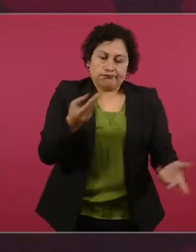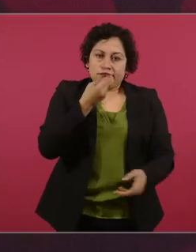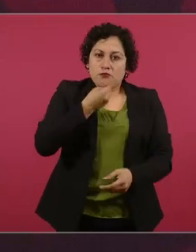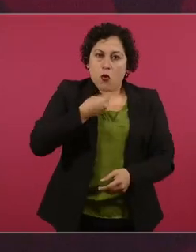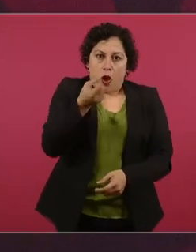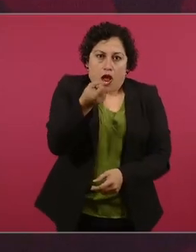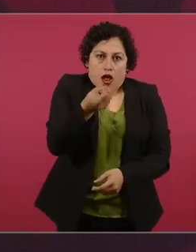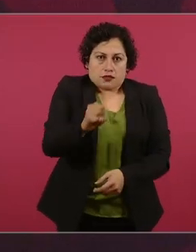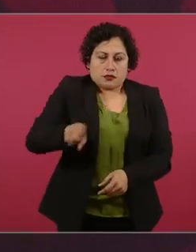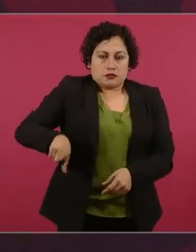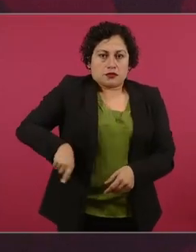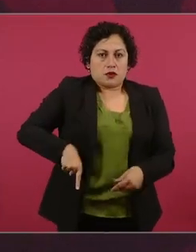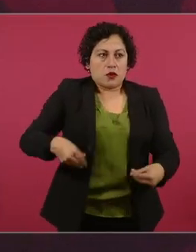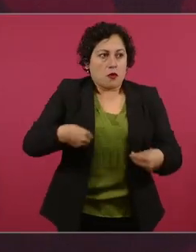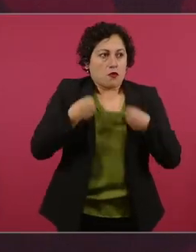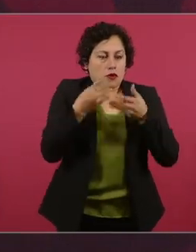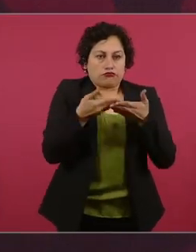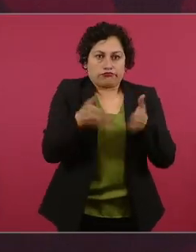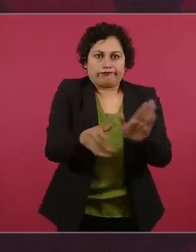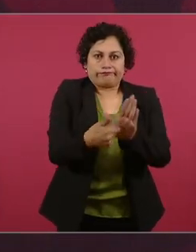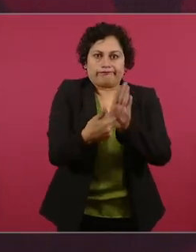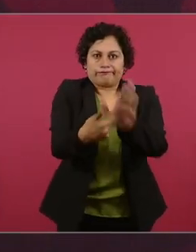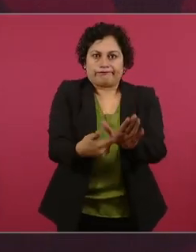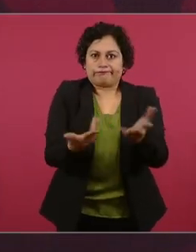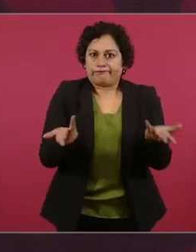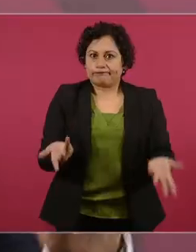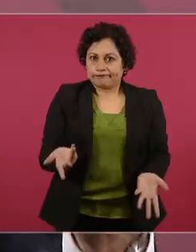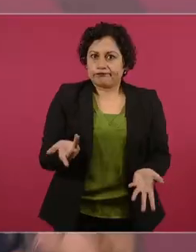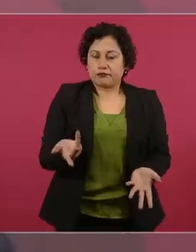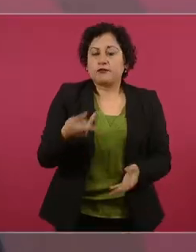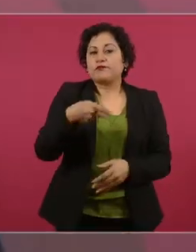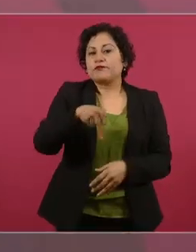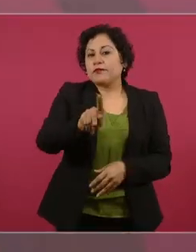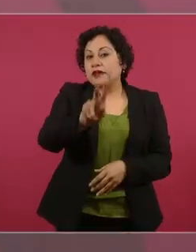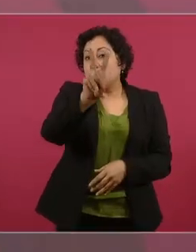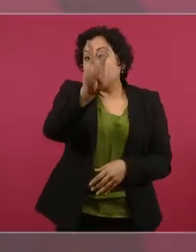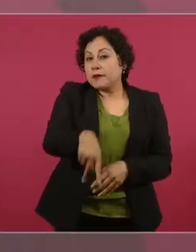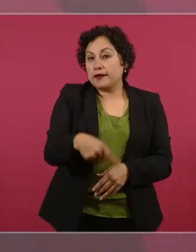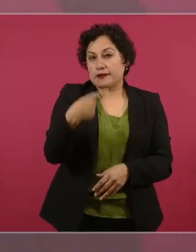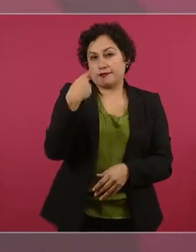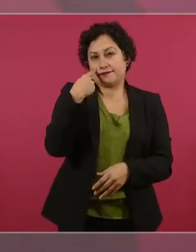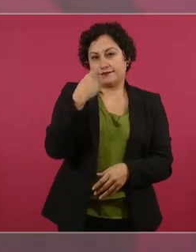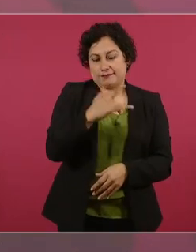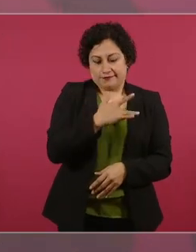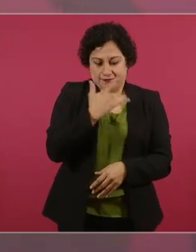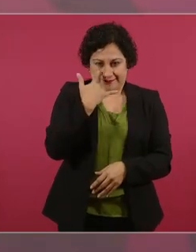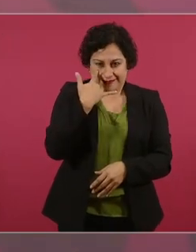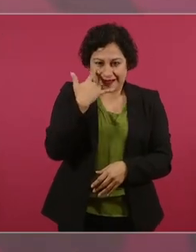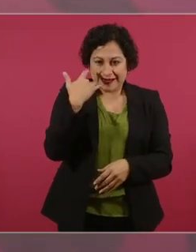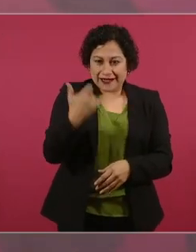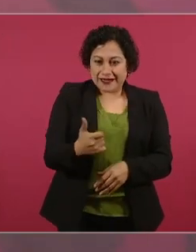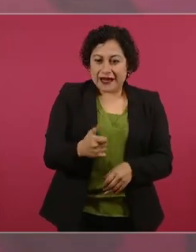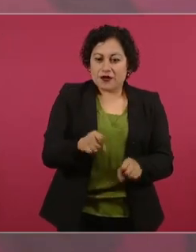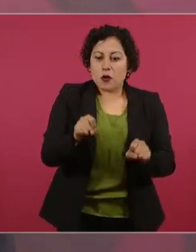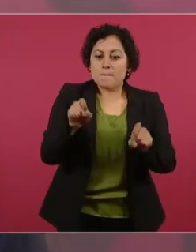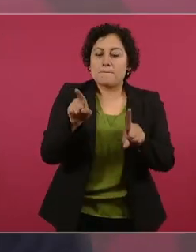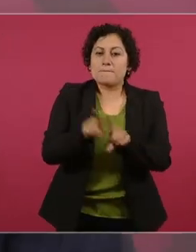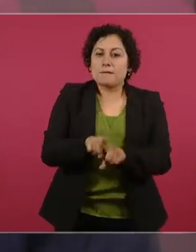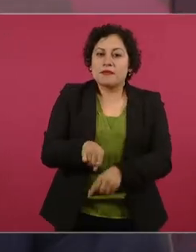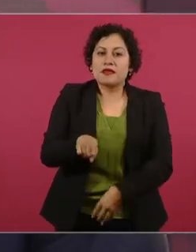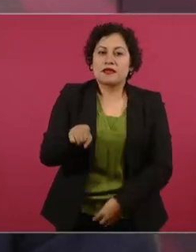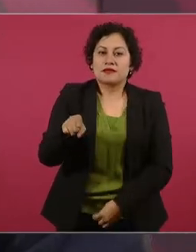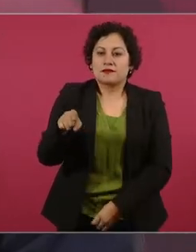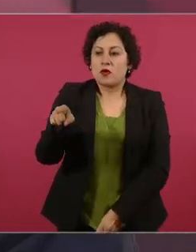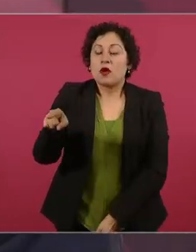Me extraña que casi el mismo día que le niegan la orden